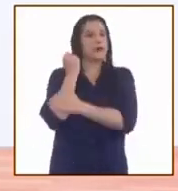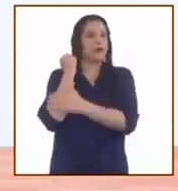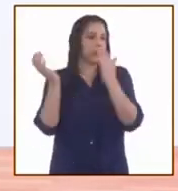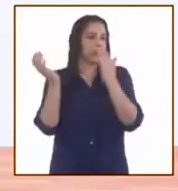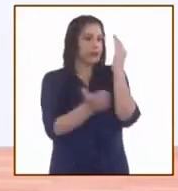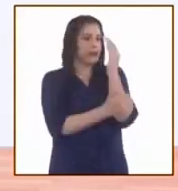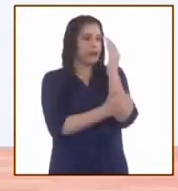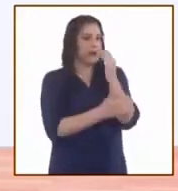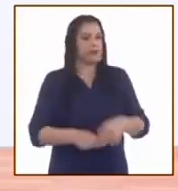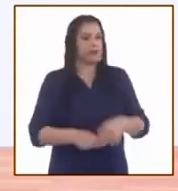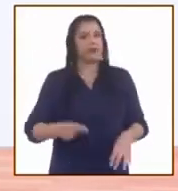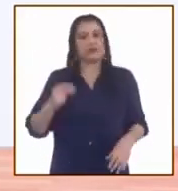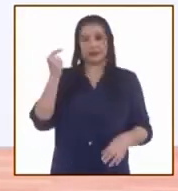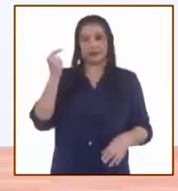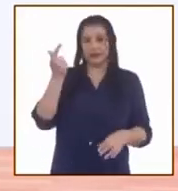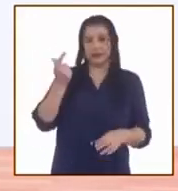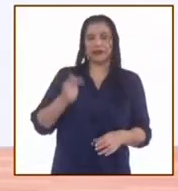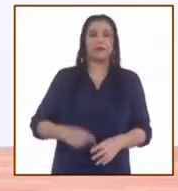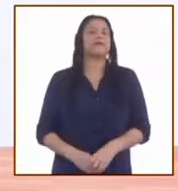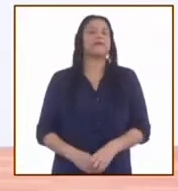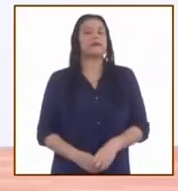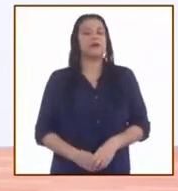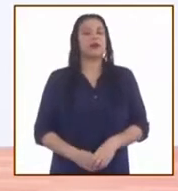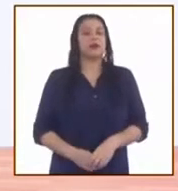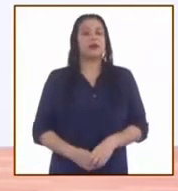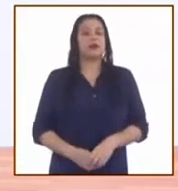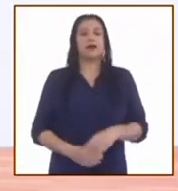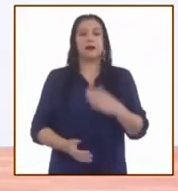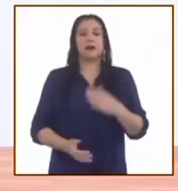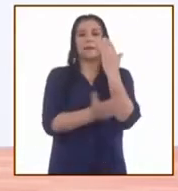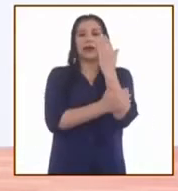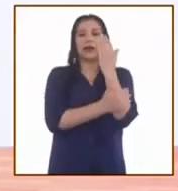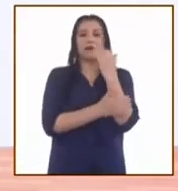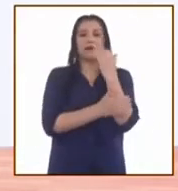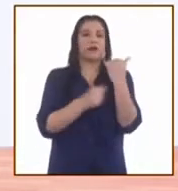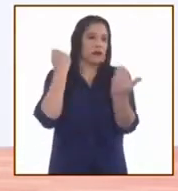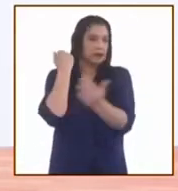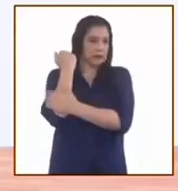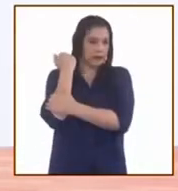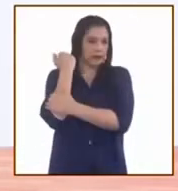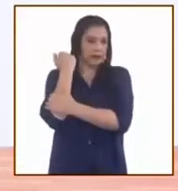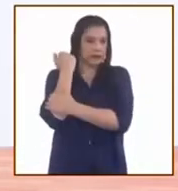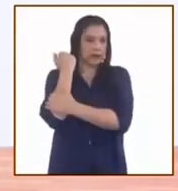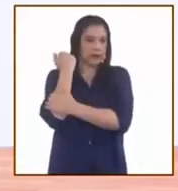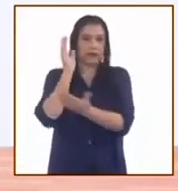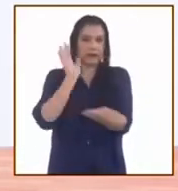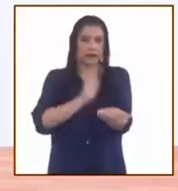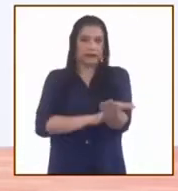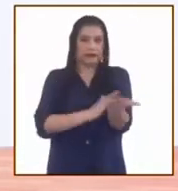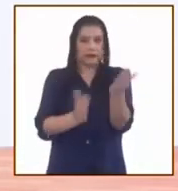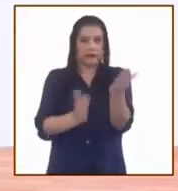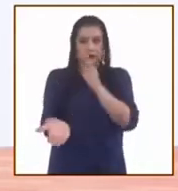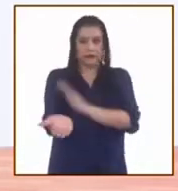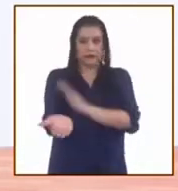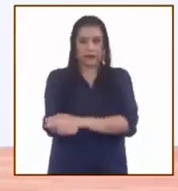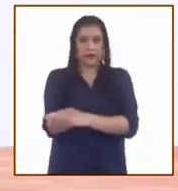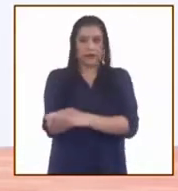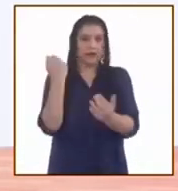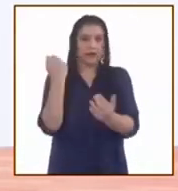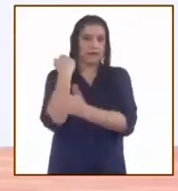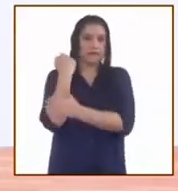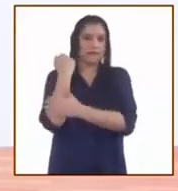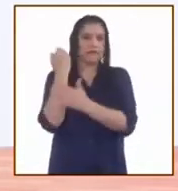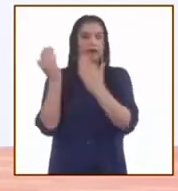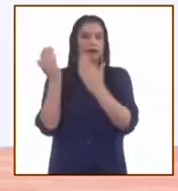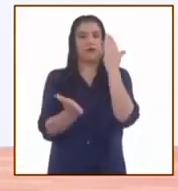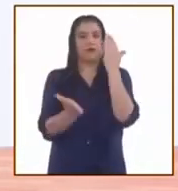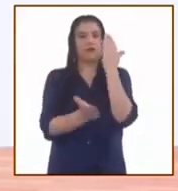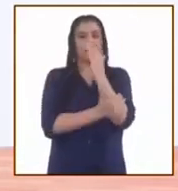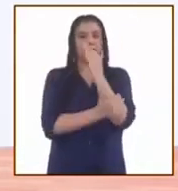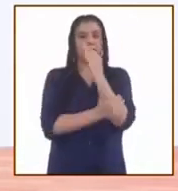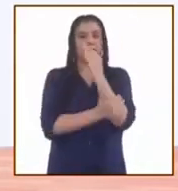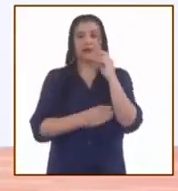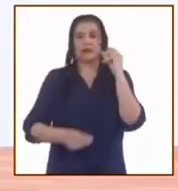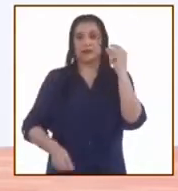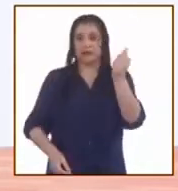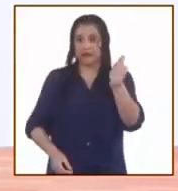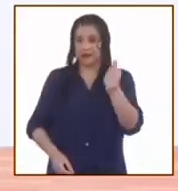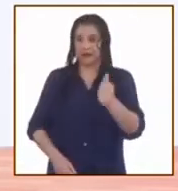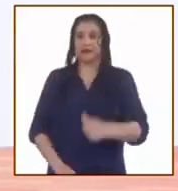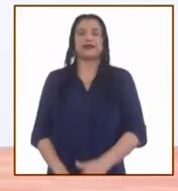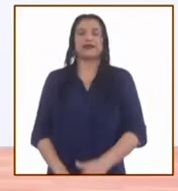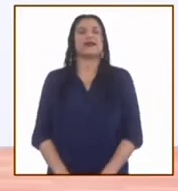afuera, chasquido. Luego, pego afuera, adentro, afuera, cierro,